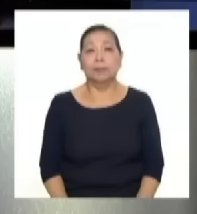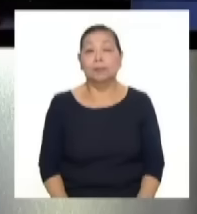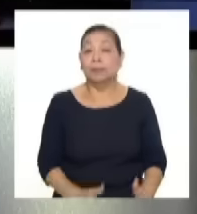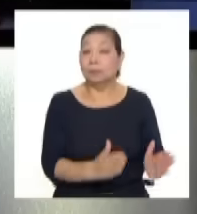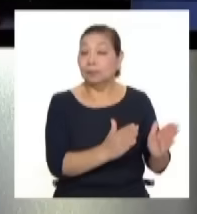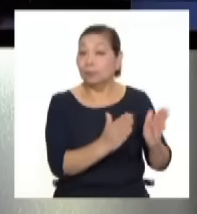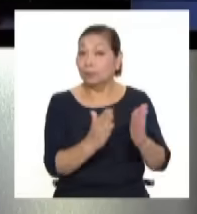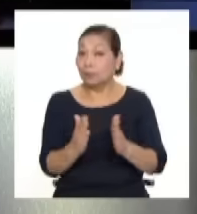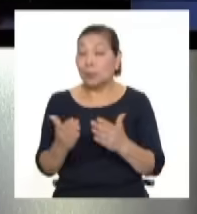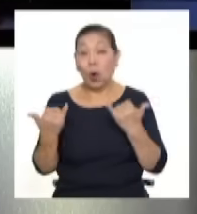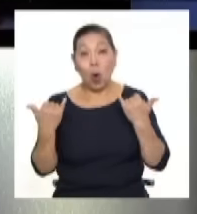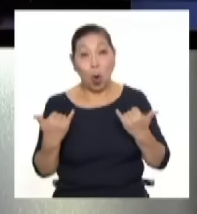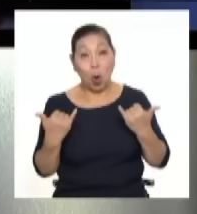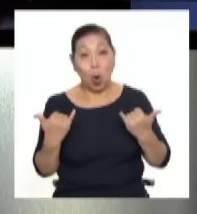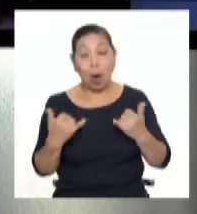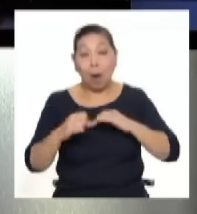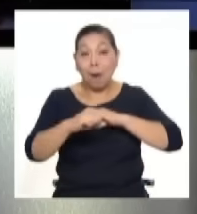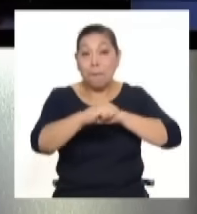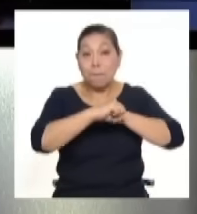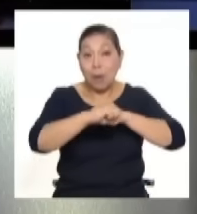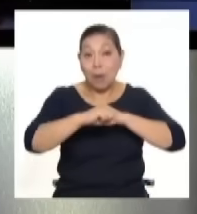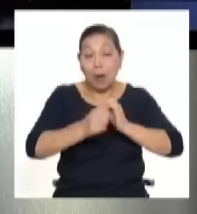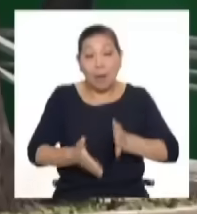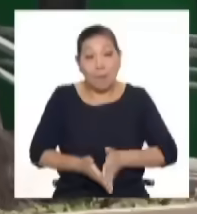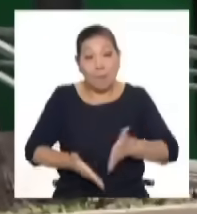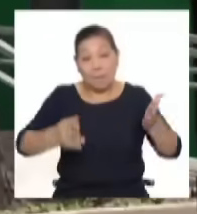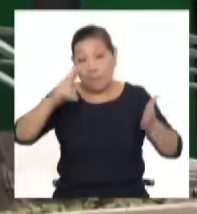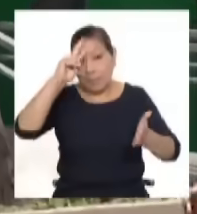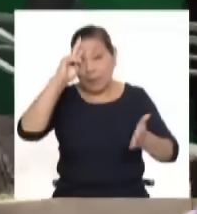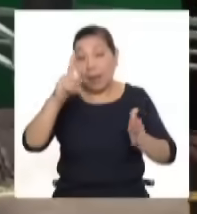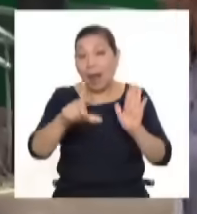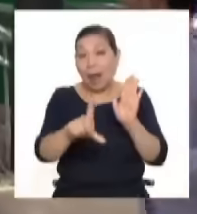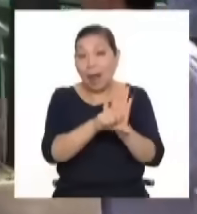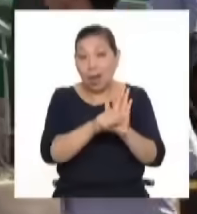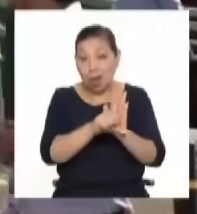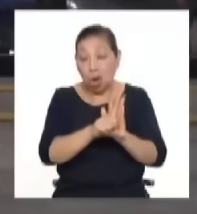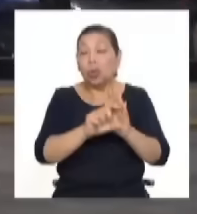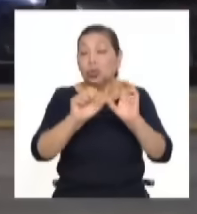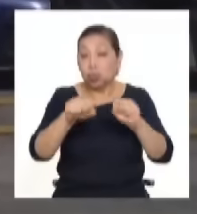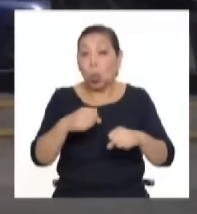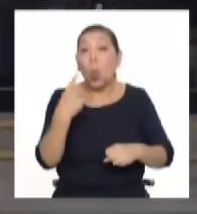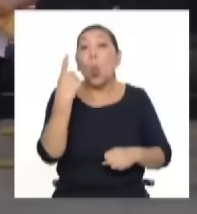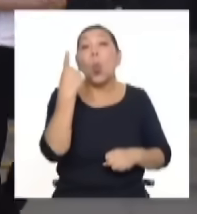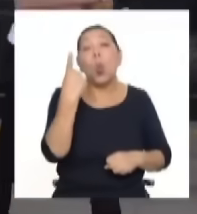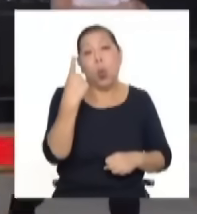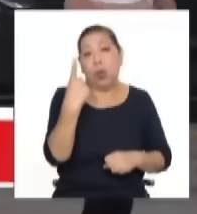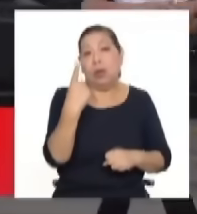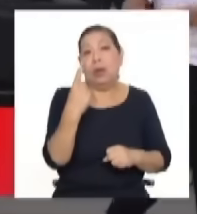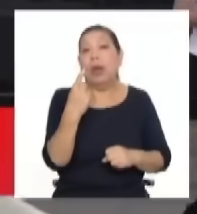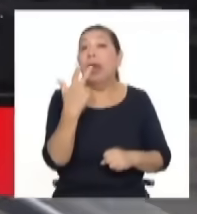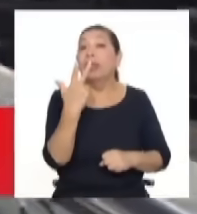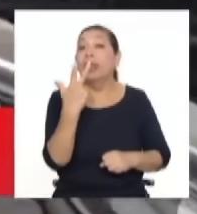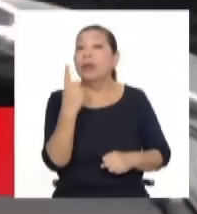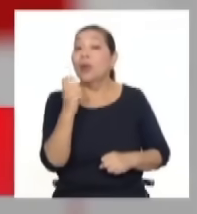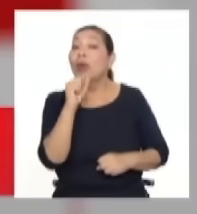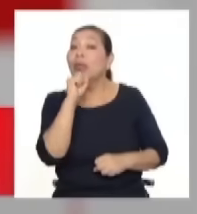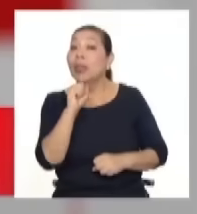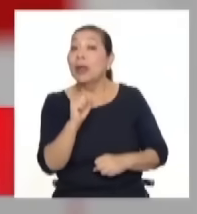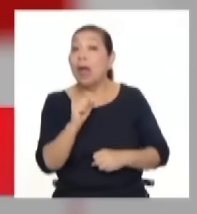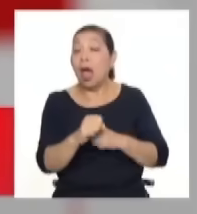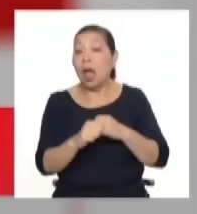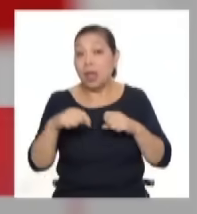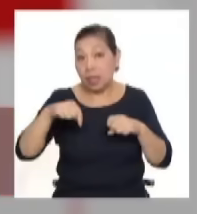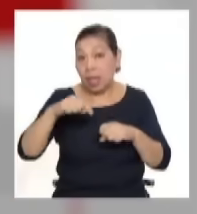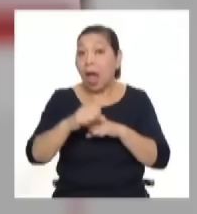Y les contamos que hoy fue publicada en el Diario Oficial El Peruano la ley que autoriza por única vez y hasta el 31 de diciembre